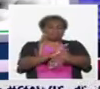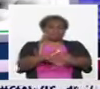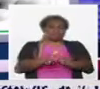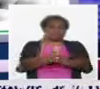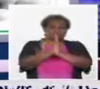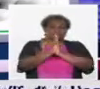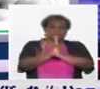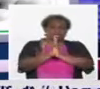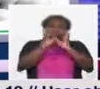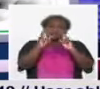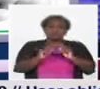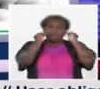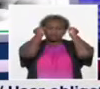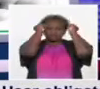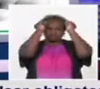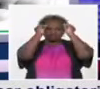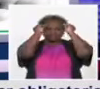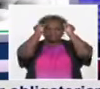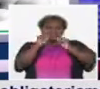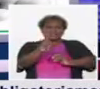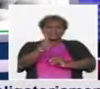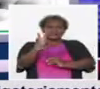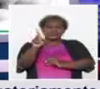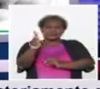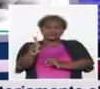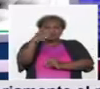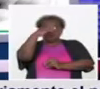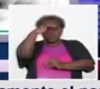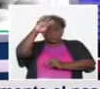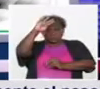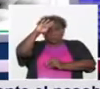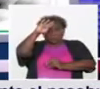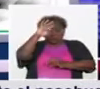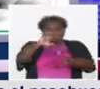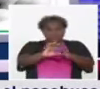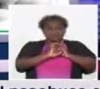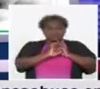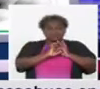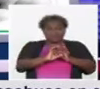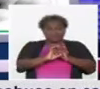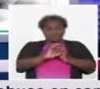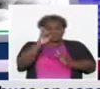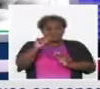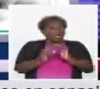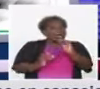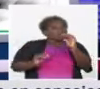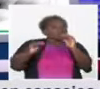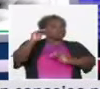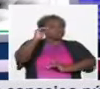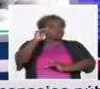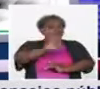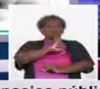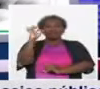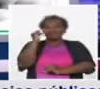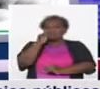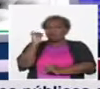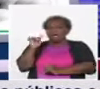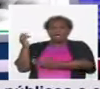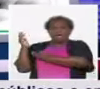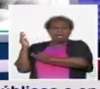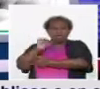cifras preocupantes. 131 cubanos se reportan en terapia intensiva, la cifra más elevada de cubanos en unidades de